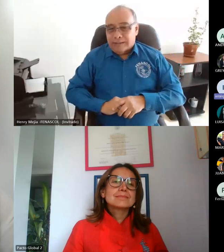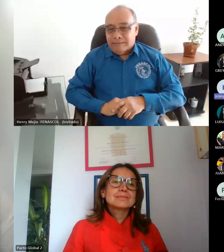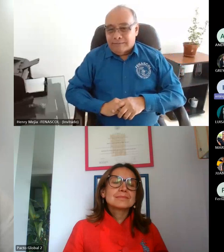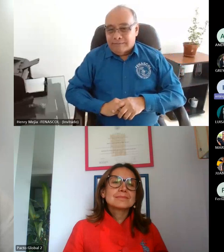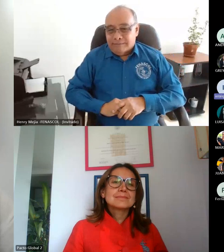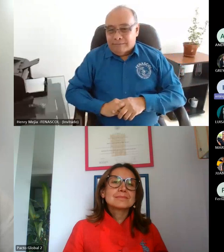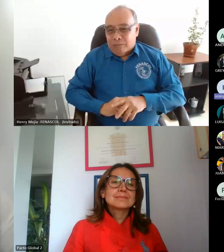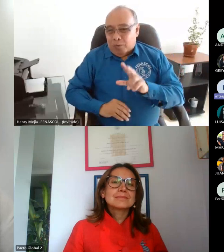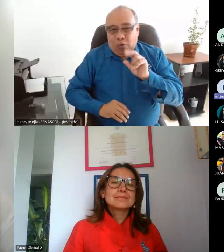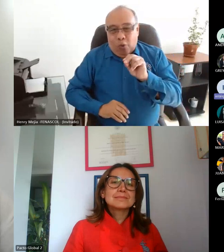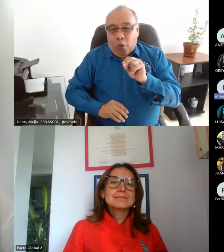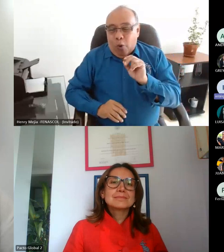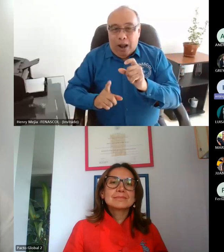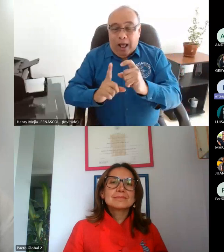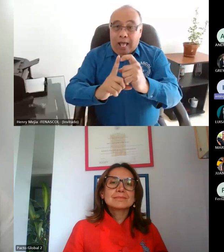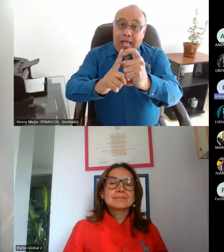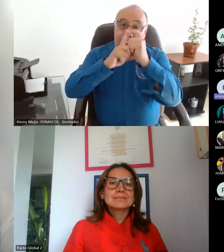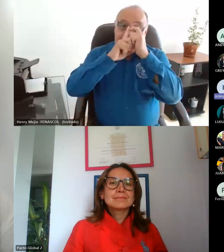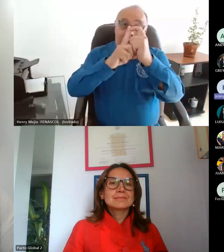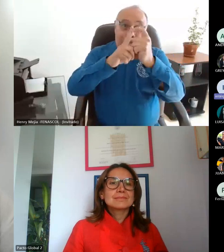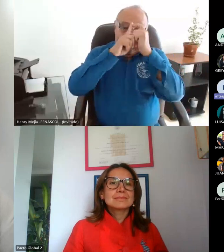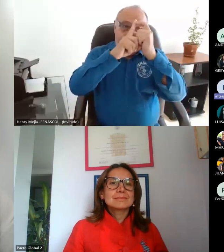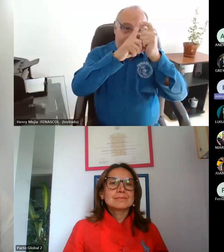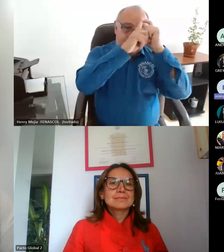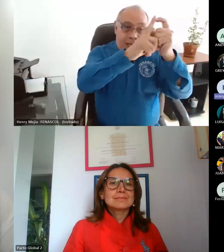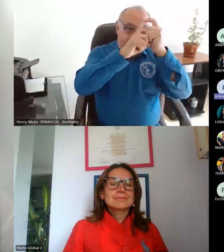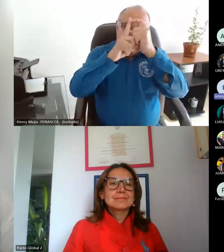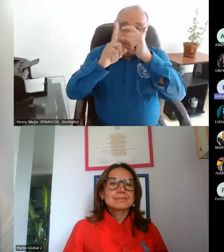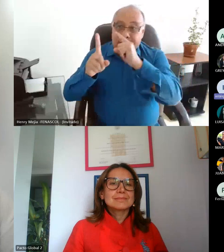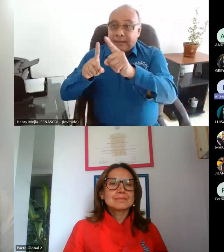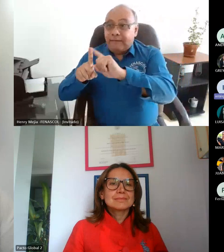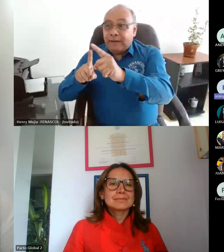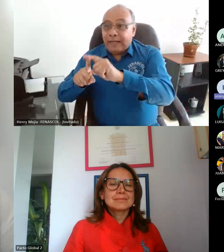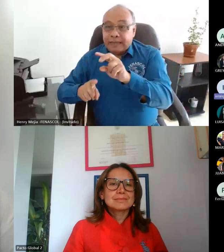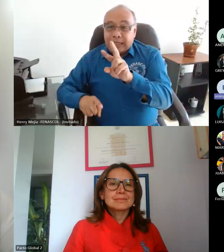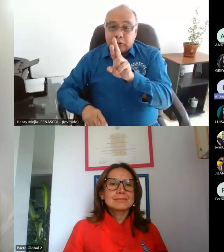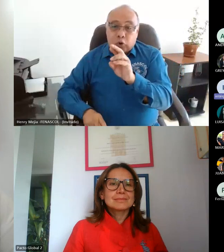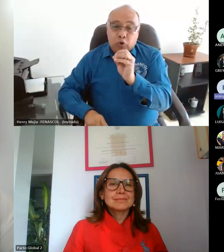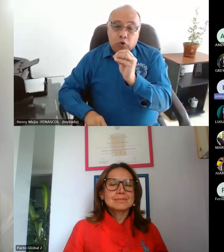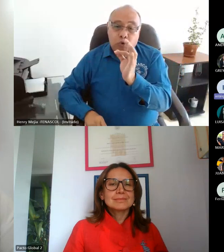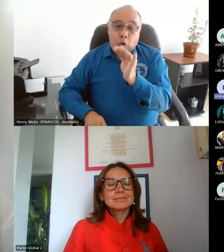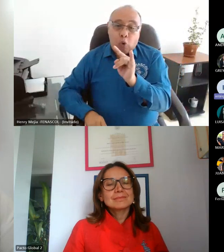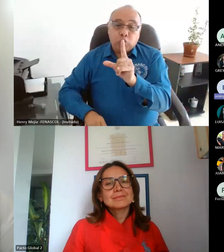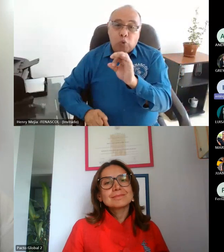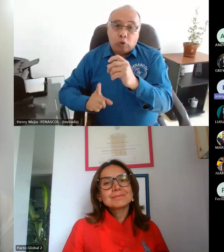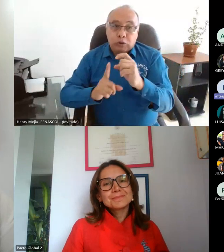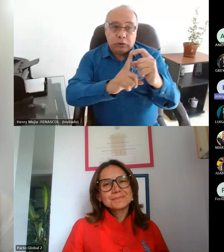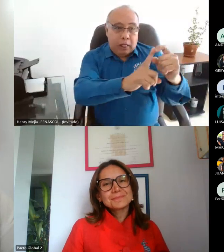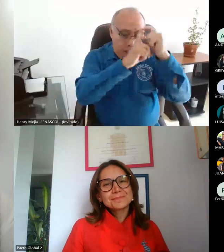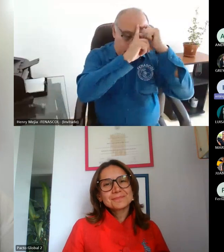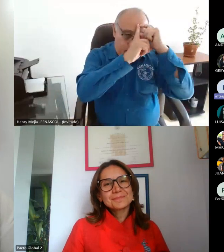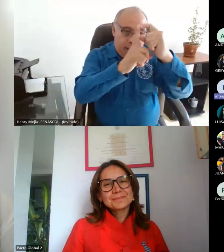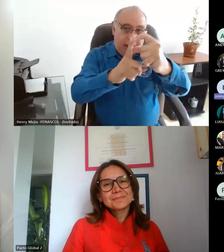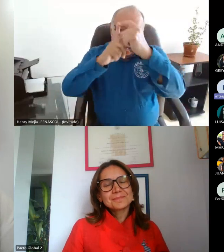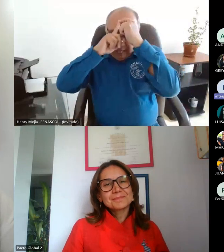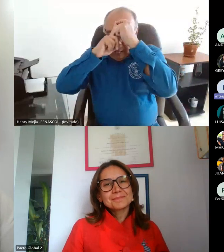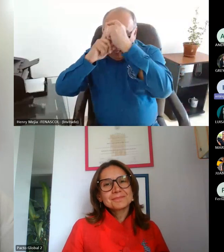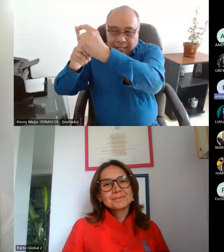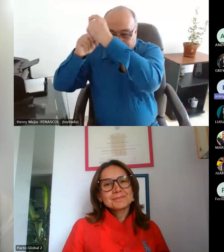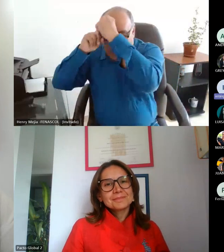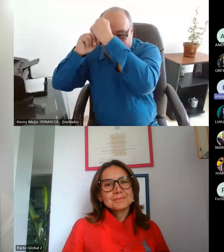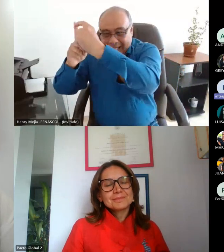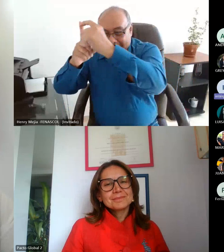mencioné soy una persona sorda Sí y antes de de la palabra sorda está la persona Sí porque hay